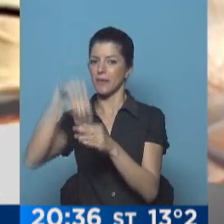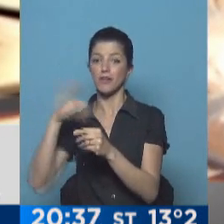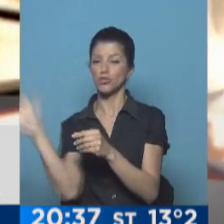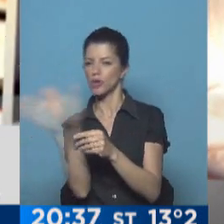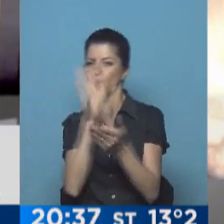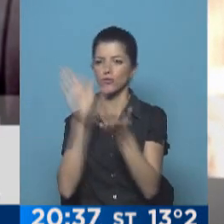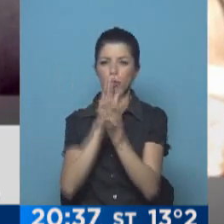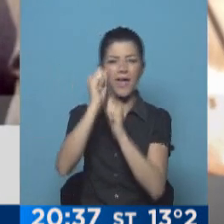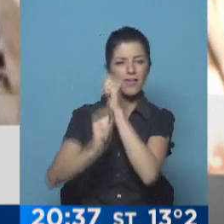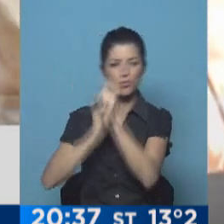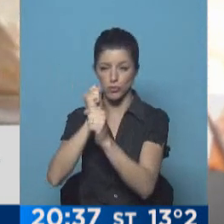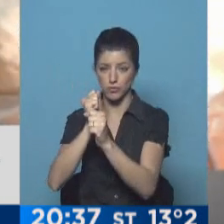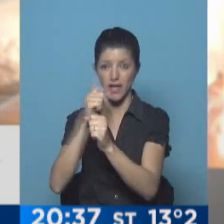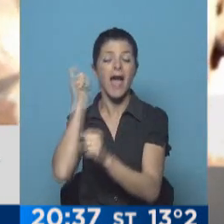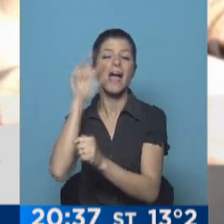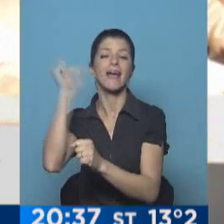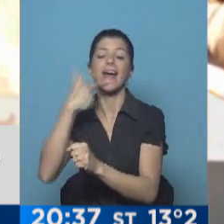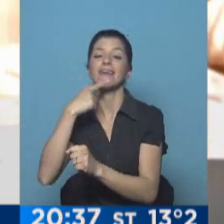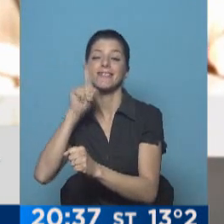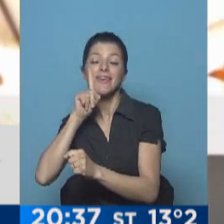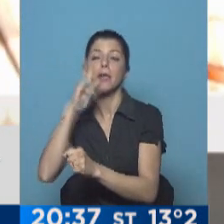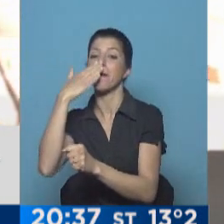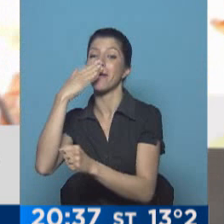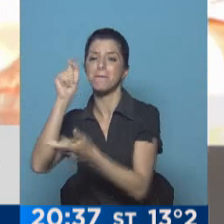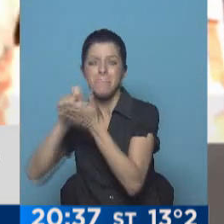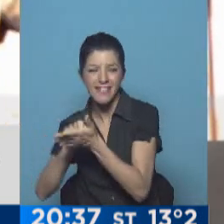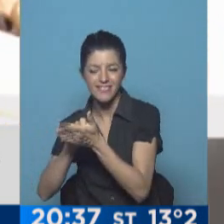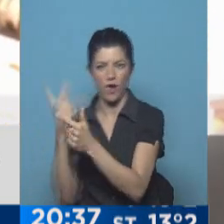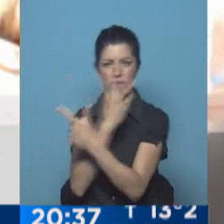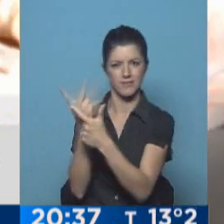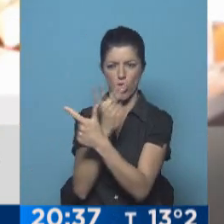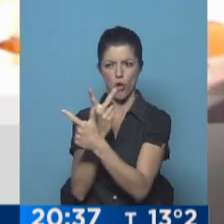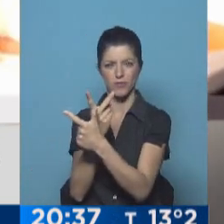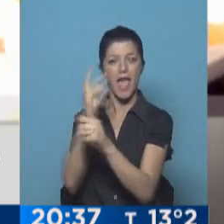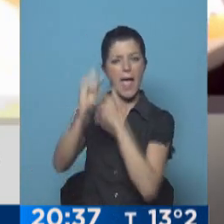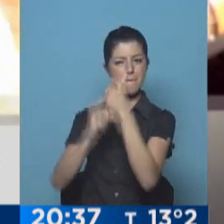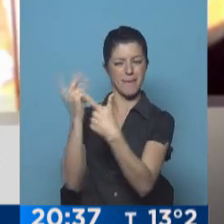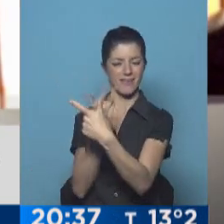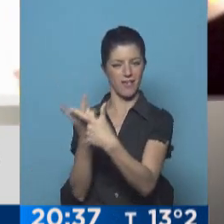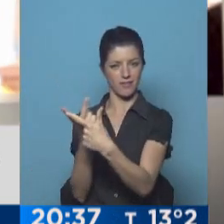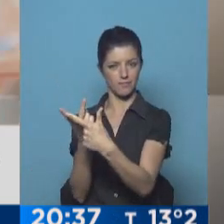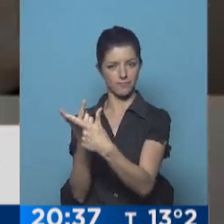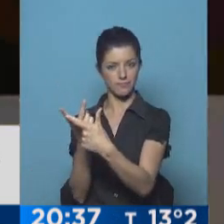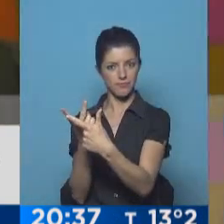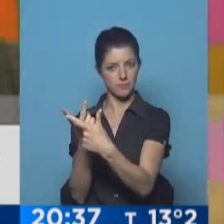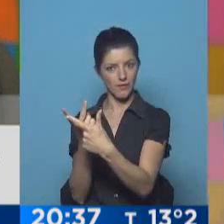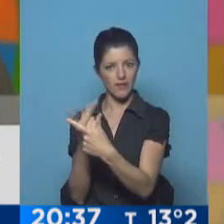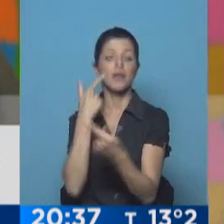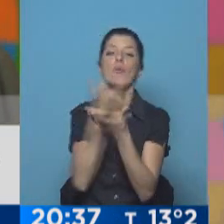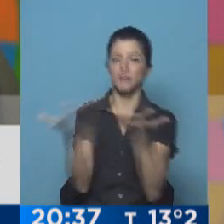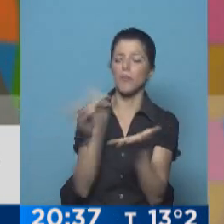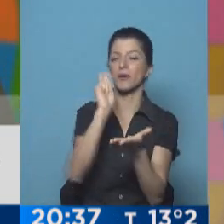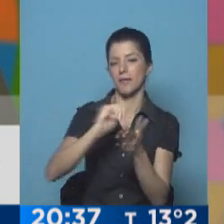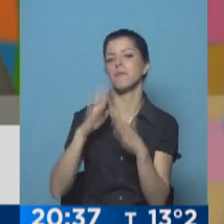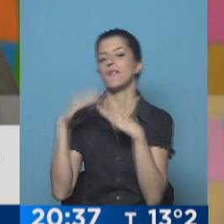industrias siderúrgicas graci y con papel prensa justamente dos empresas que marcan simbólicamente los perjudicados y los beneficiados con